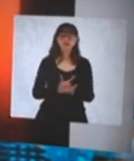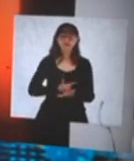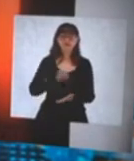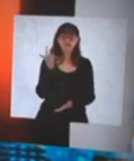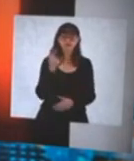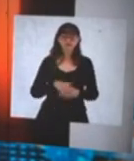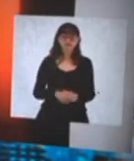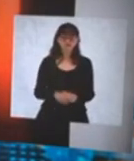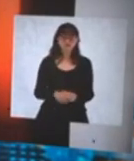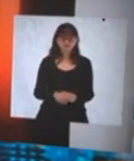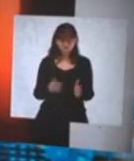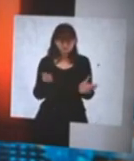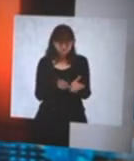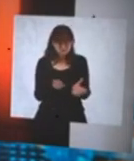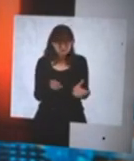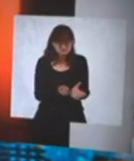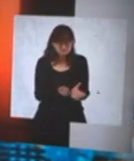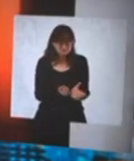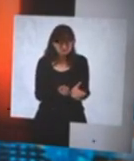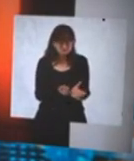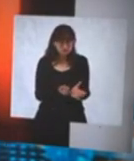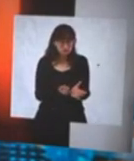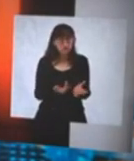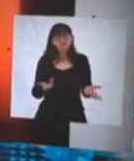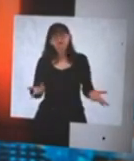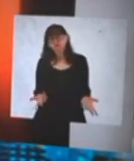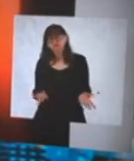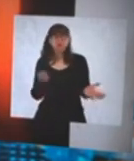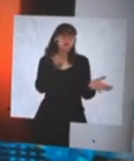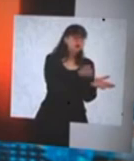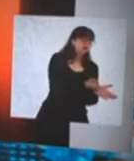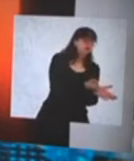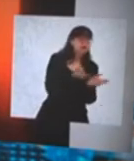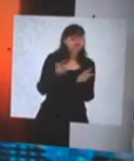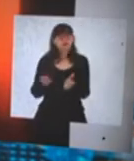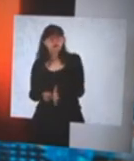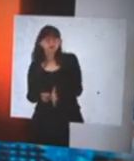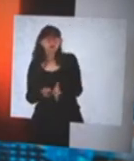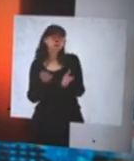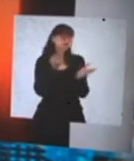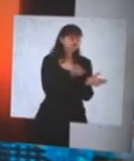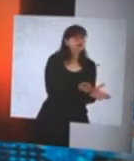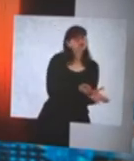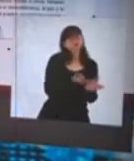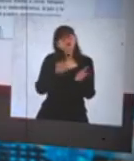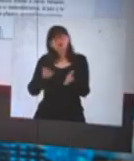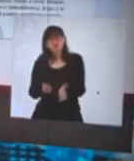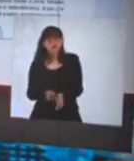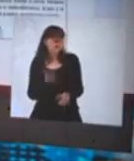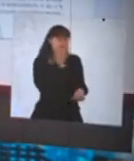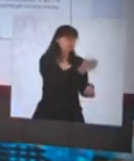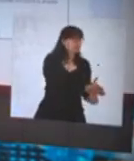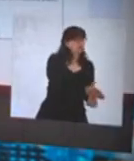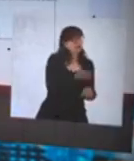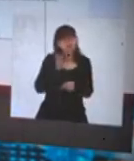es precisamente la fortaleza de México? ¿Notan que frente a lo que vemos en von der Leyen o en el conjunto europeo, lo